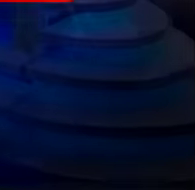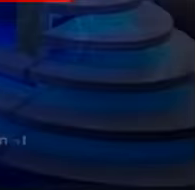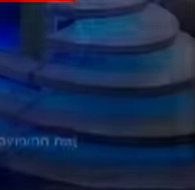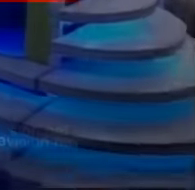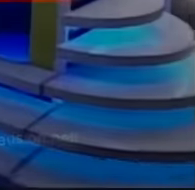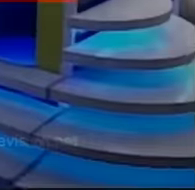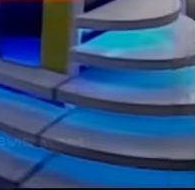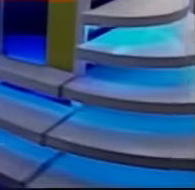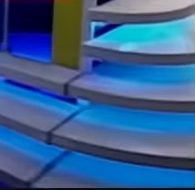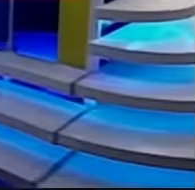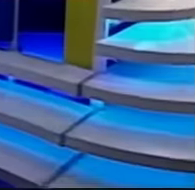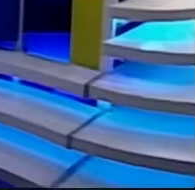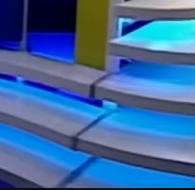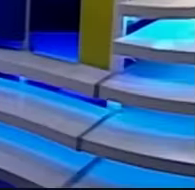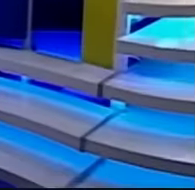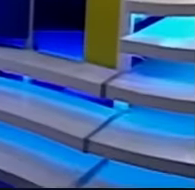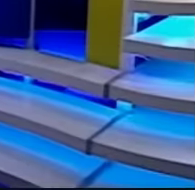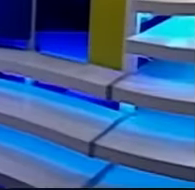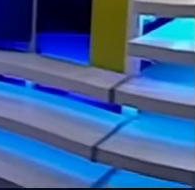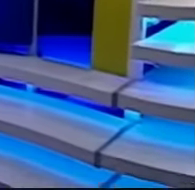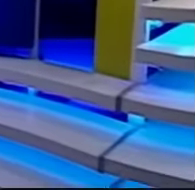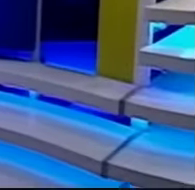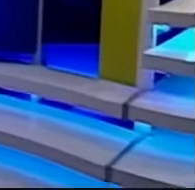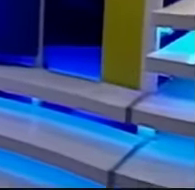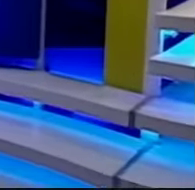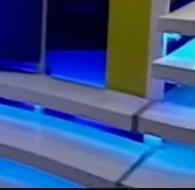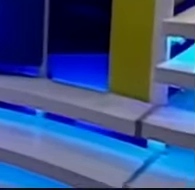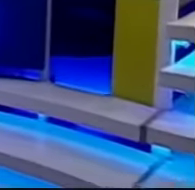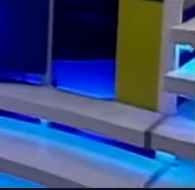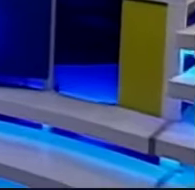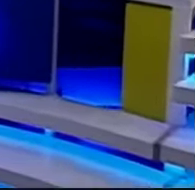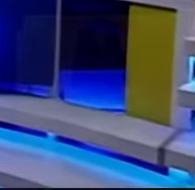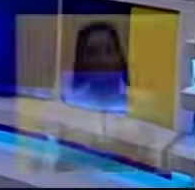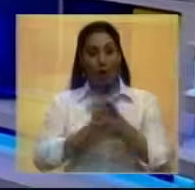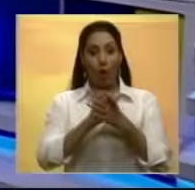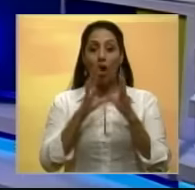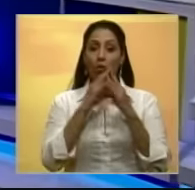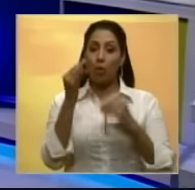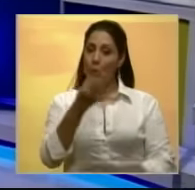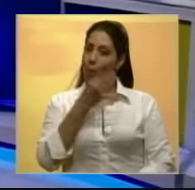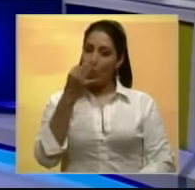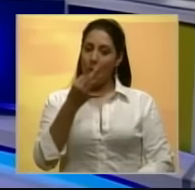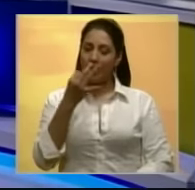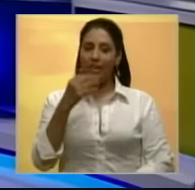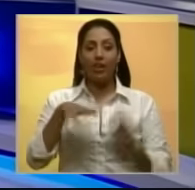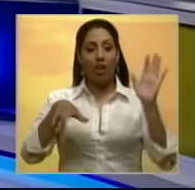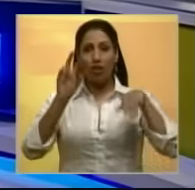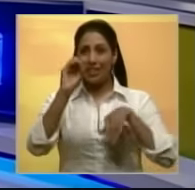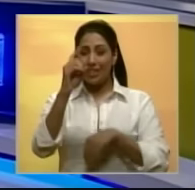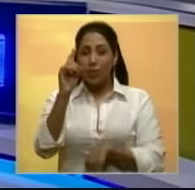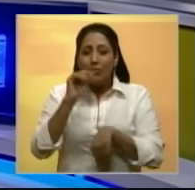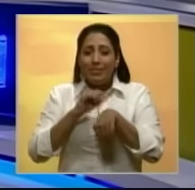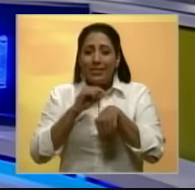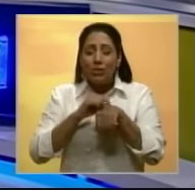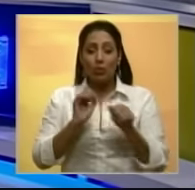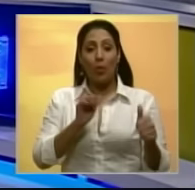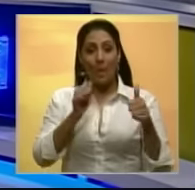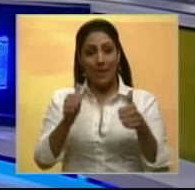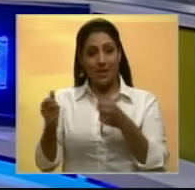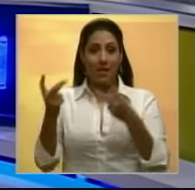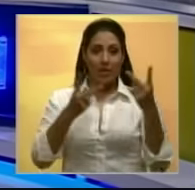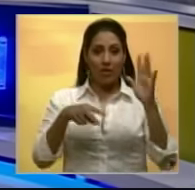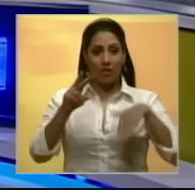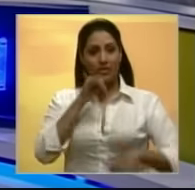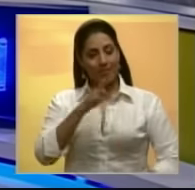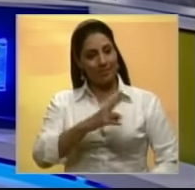Noticiero Venevisión. Información justa y balanceada. Amigas y amigos, muy buenas tardes. 12 y un minuto del mediodía. Bienvenidos